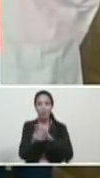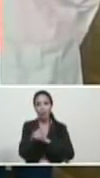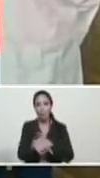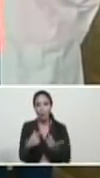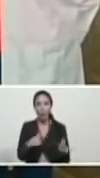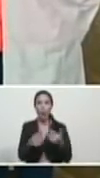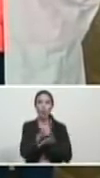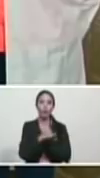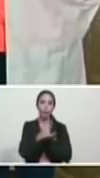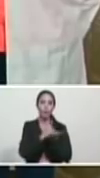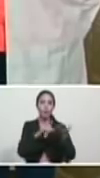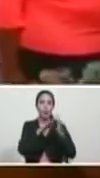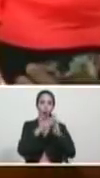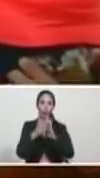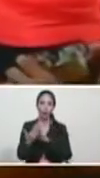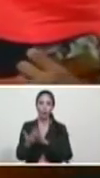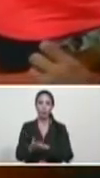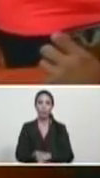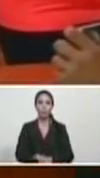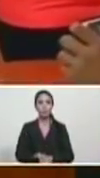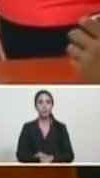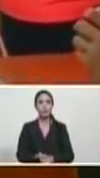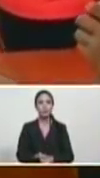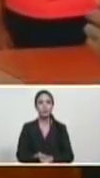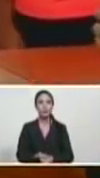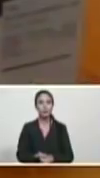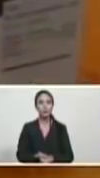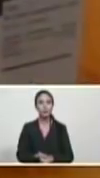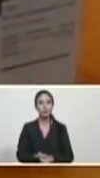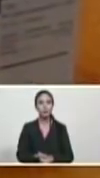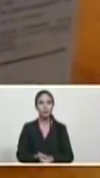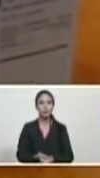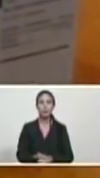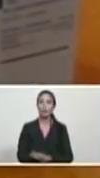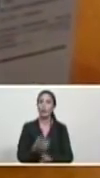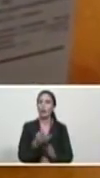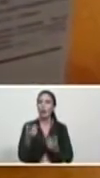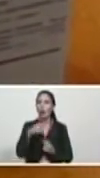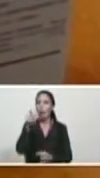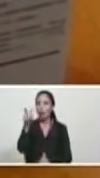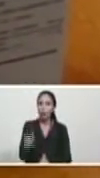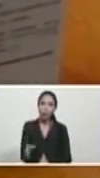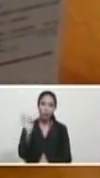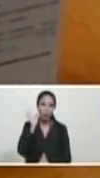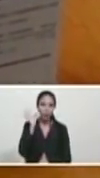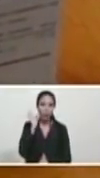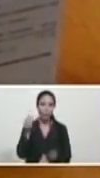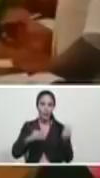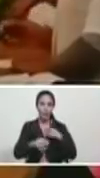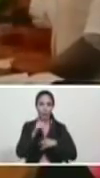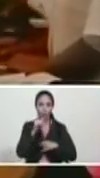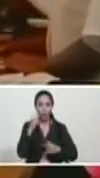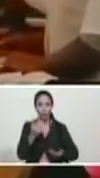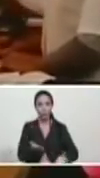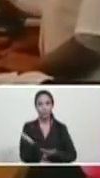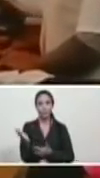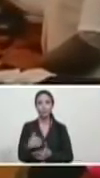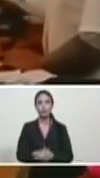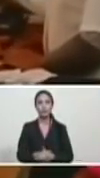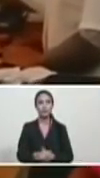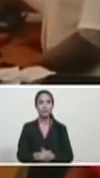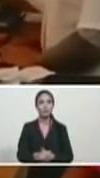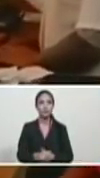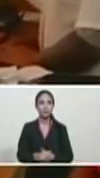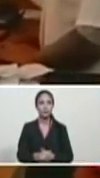de farmacias de nuestro país, para lo cual nuestra compañera aquí, a María Pulido, nos ampliará más esta información.